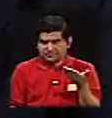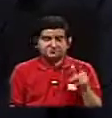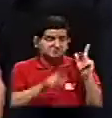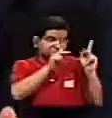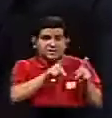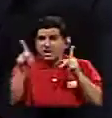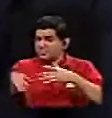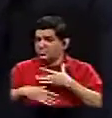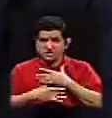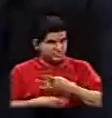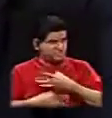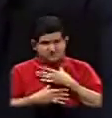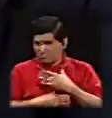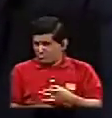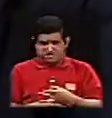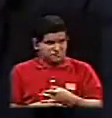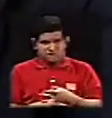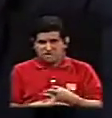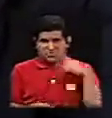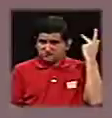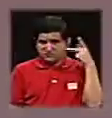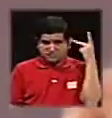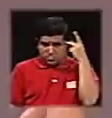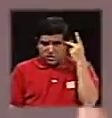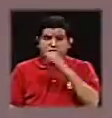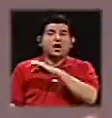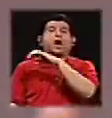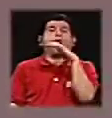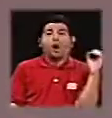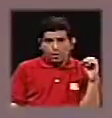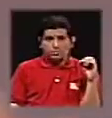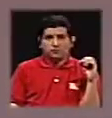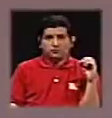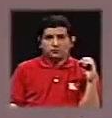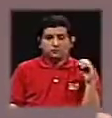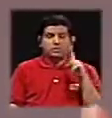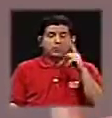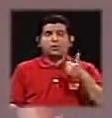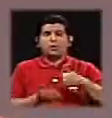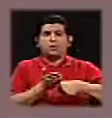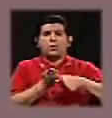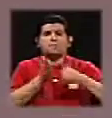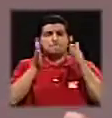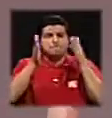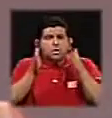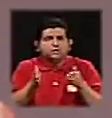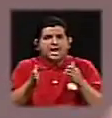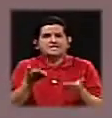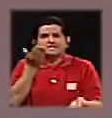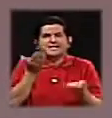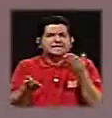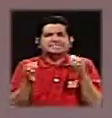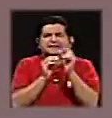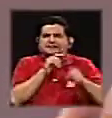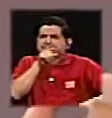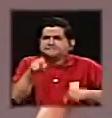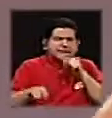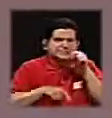gente no le interesa la política, o es un electorado más